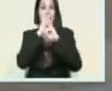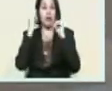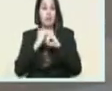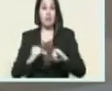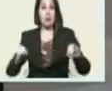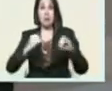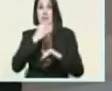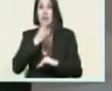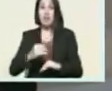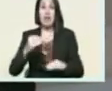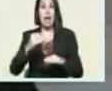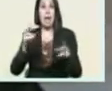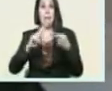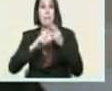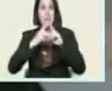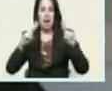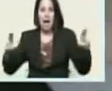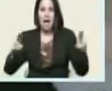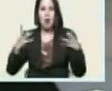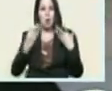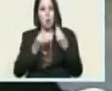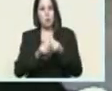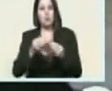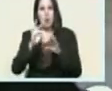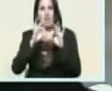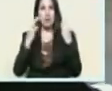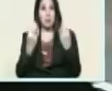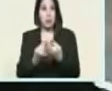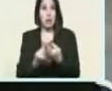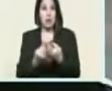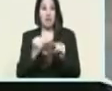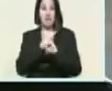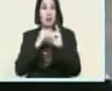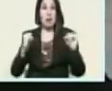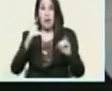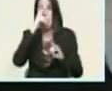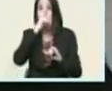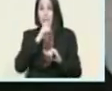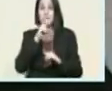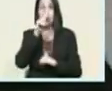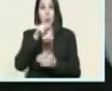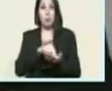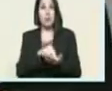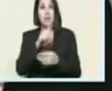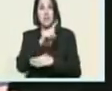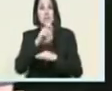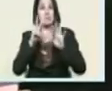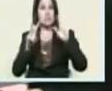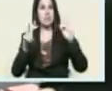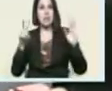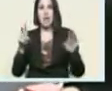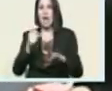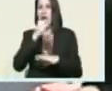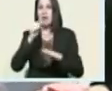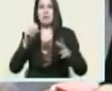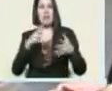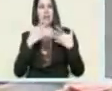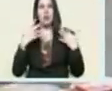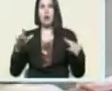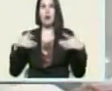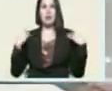paz, sus navidades en familia, su fin de año 2017 cantando